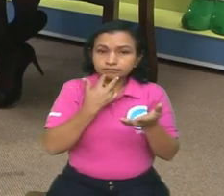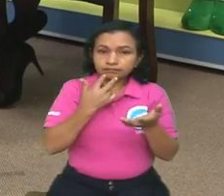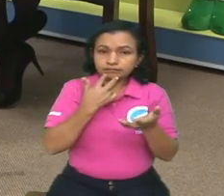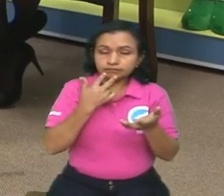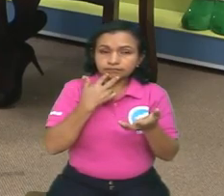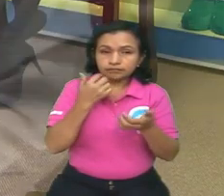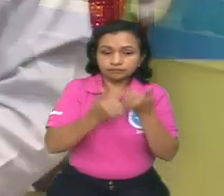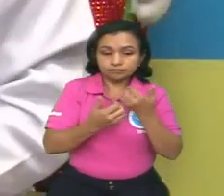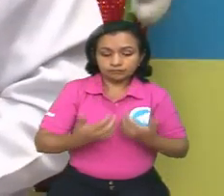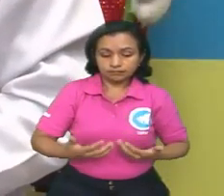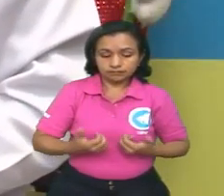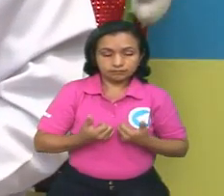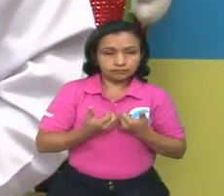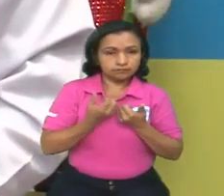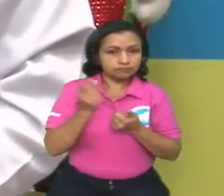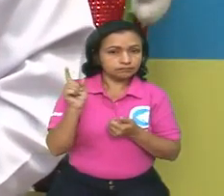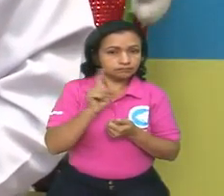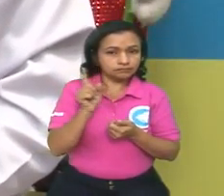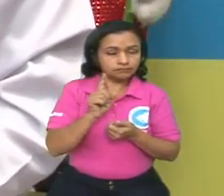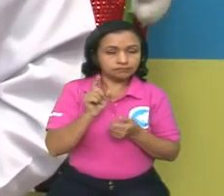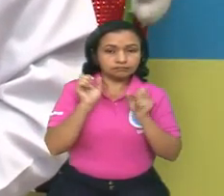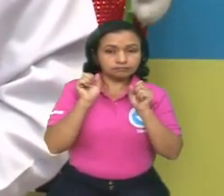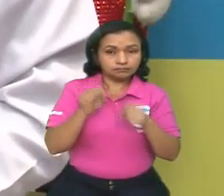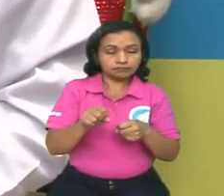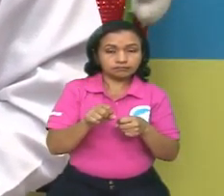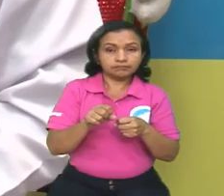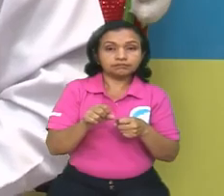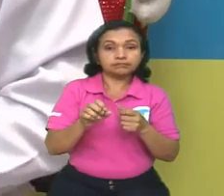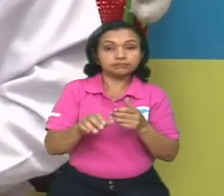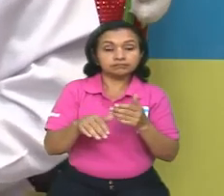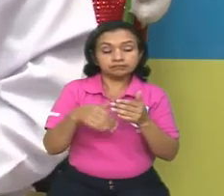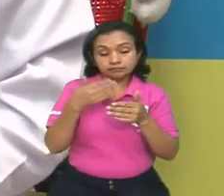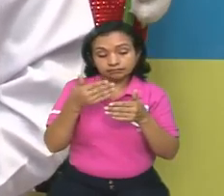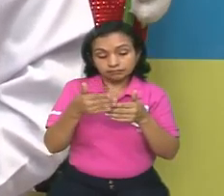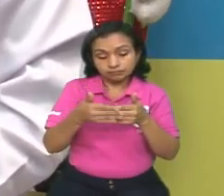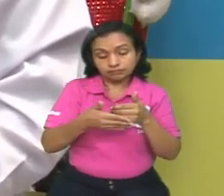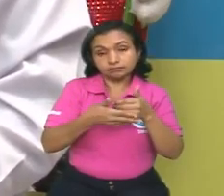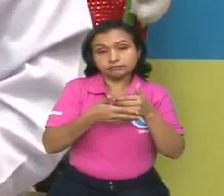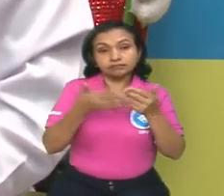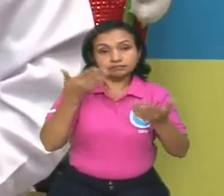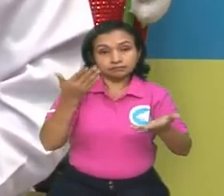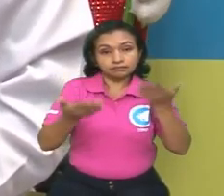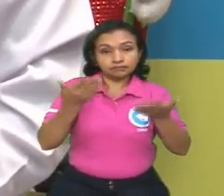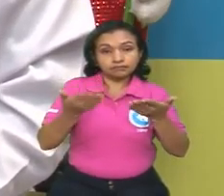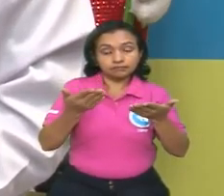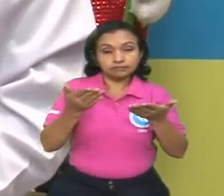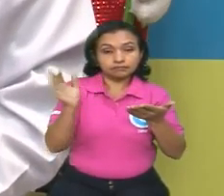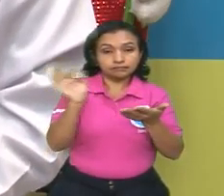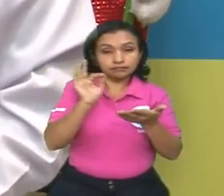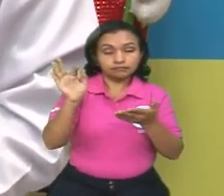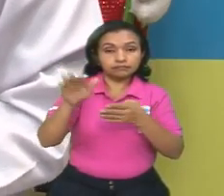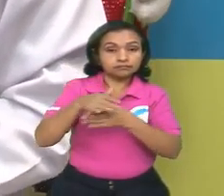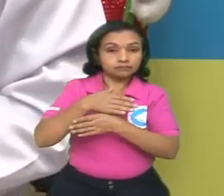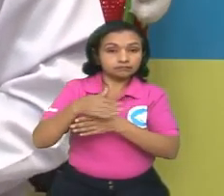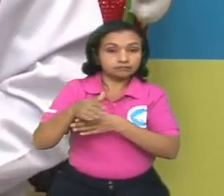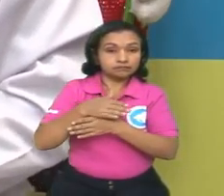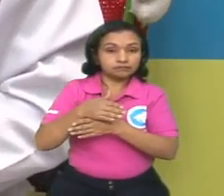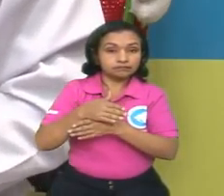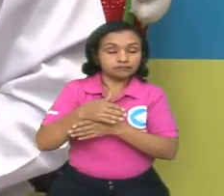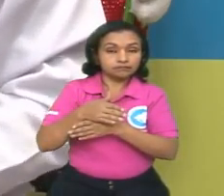lesión precancerosa. Pueden haber lesiones precancerosas de bajo o de alto grado y se manejan de manera diferente.